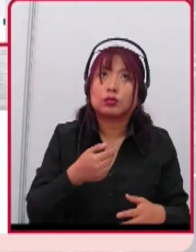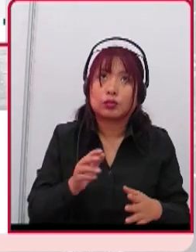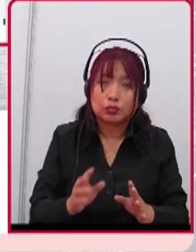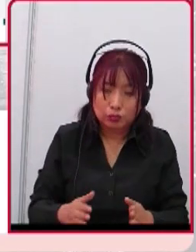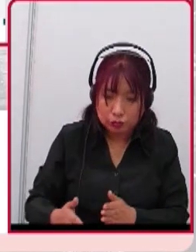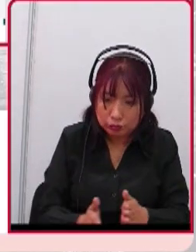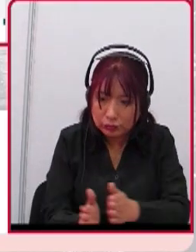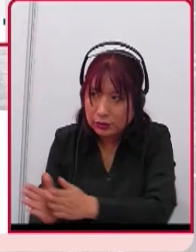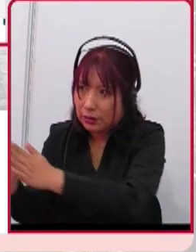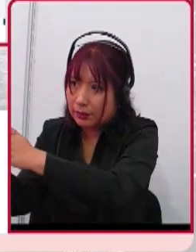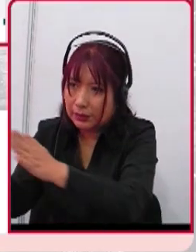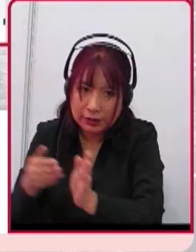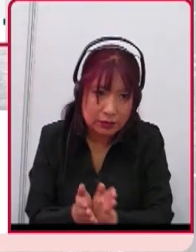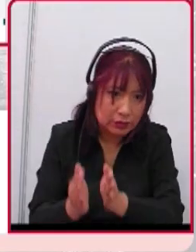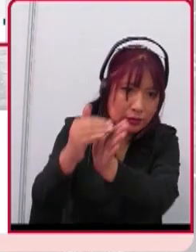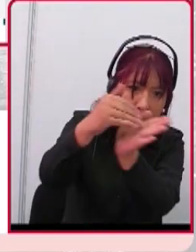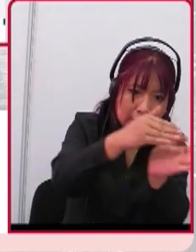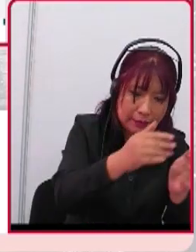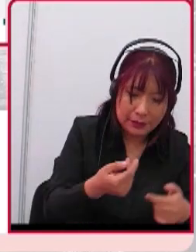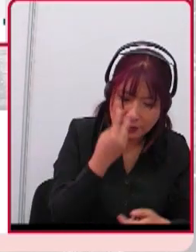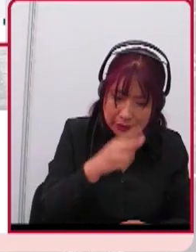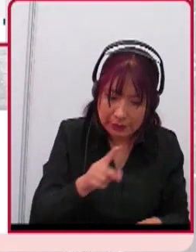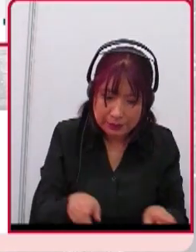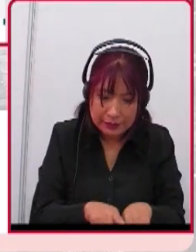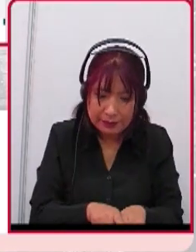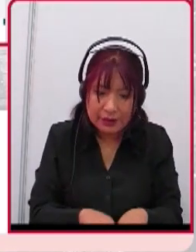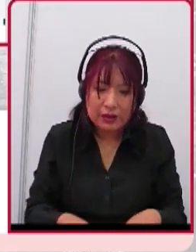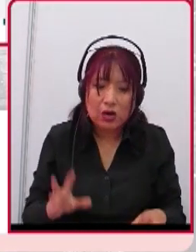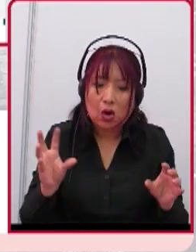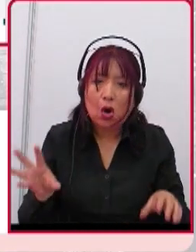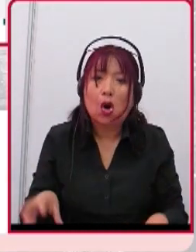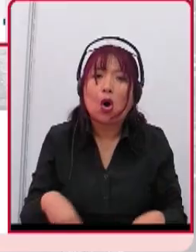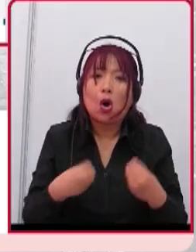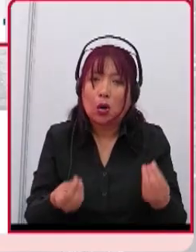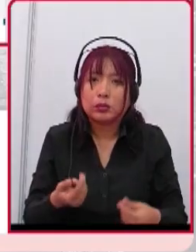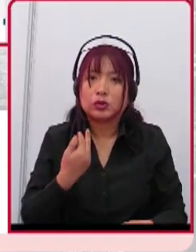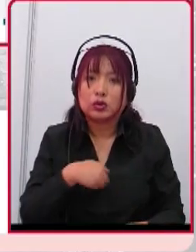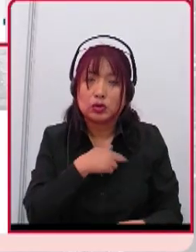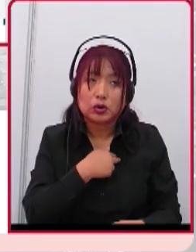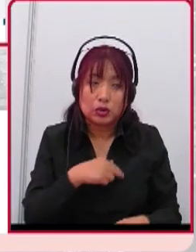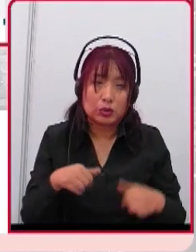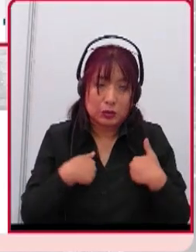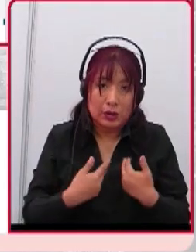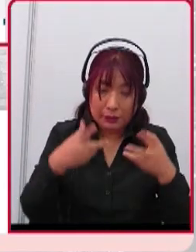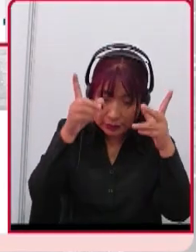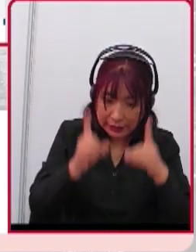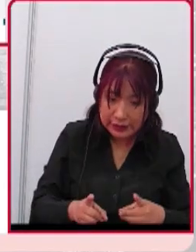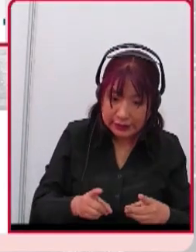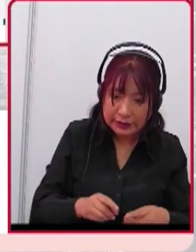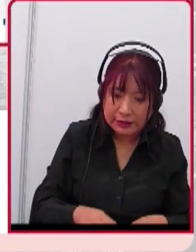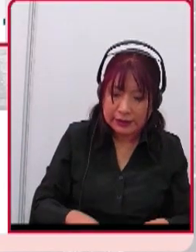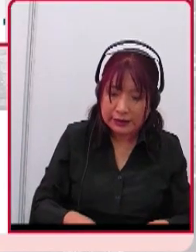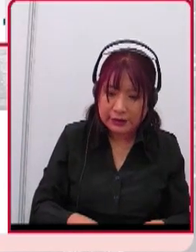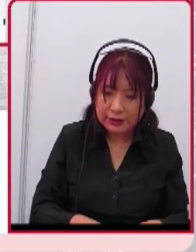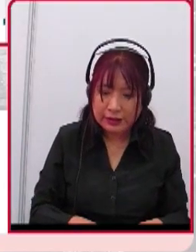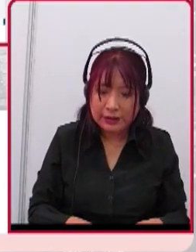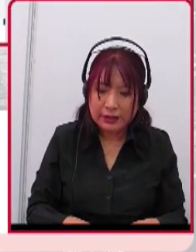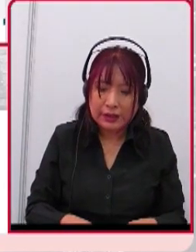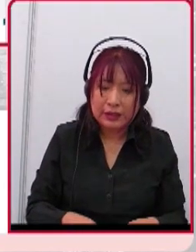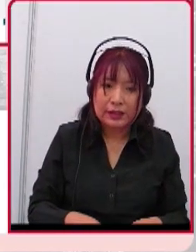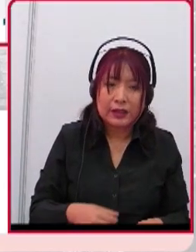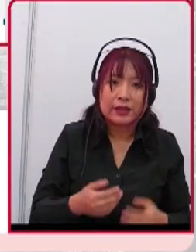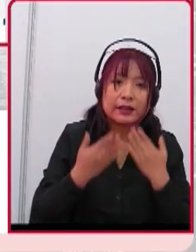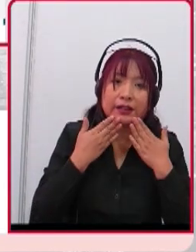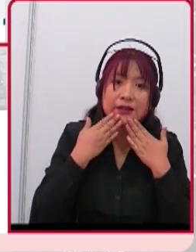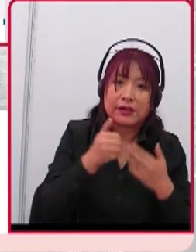determinar trayectorias planificadas. Trayectorias donde nosotros y nuestro robot a través de un algoritmo A-Star va a poder